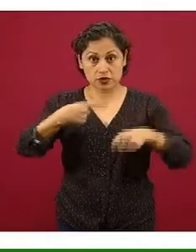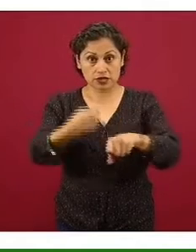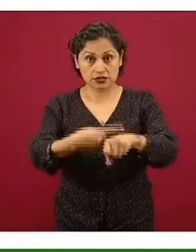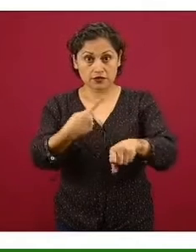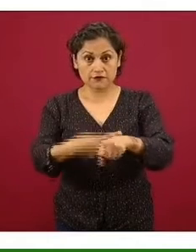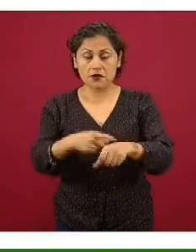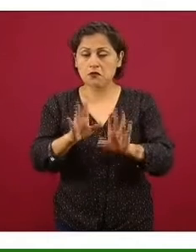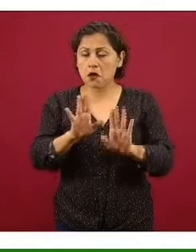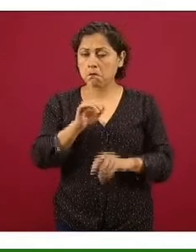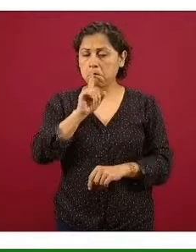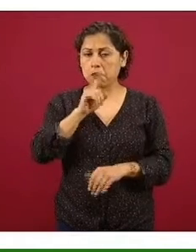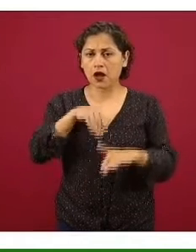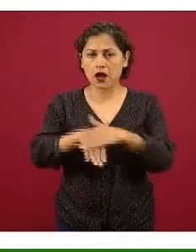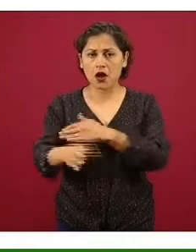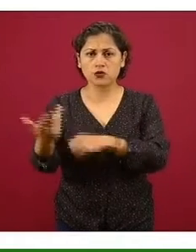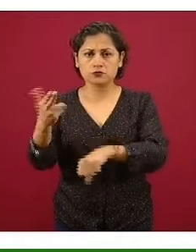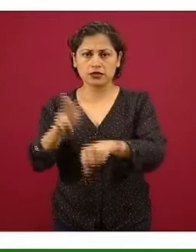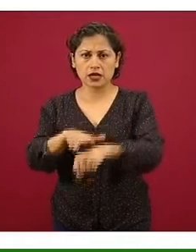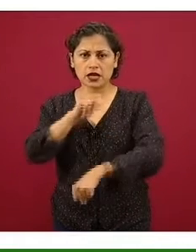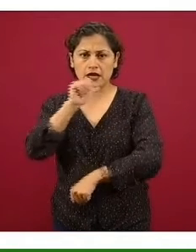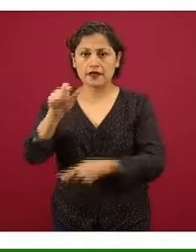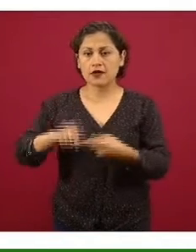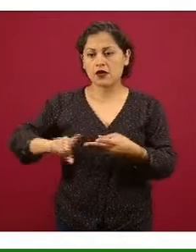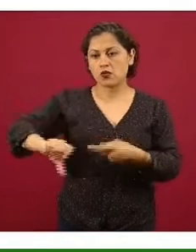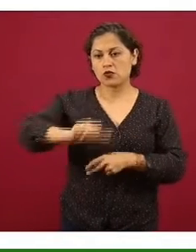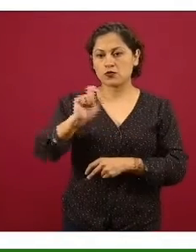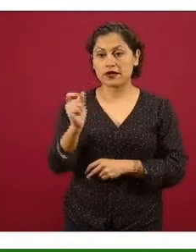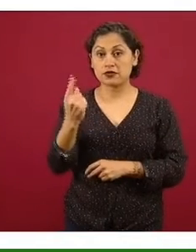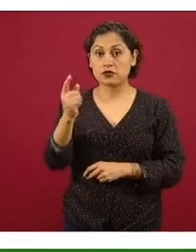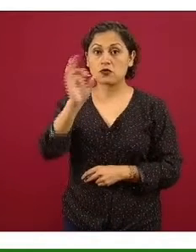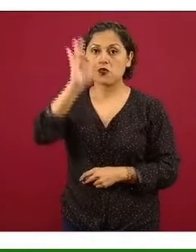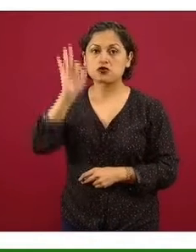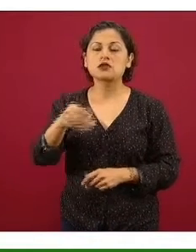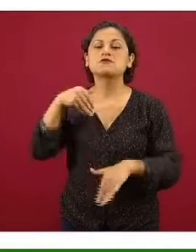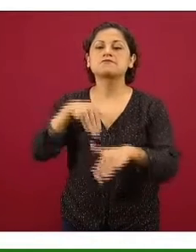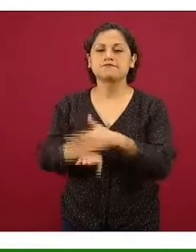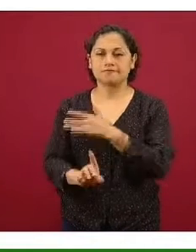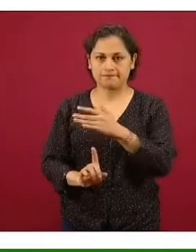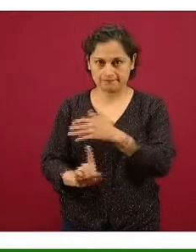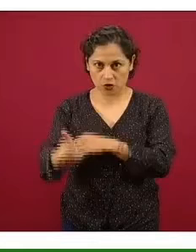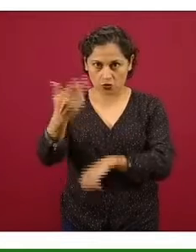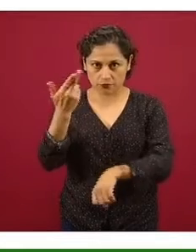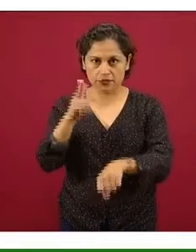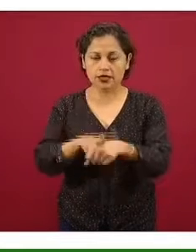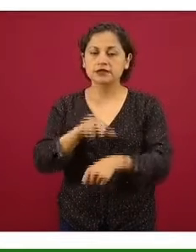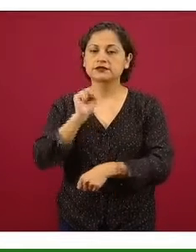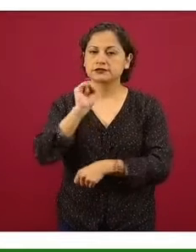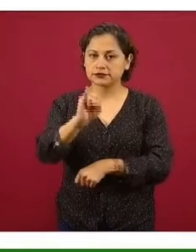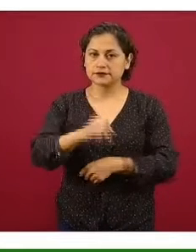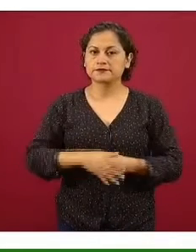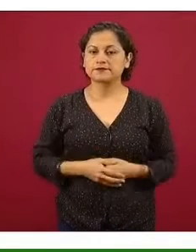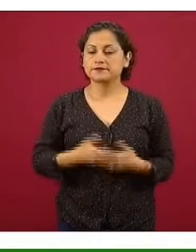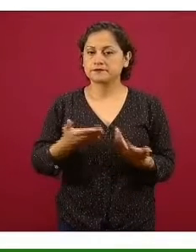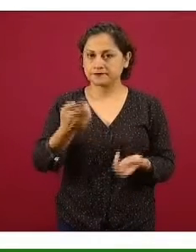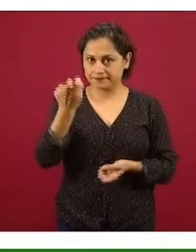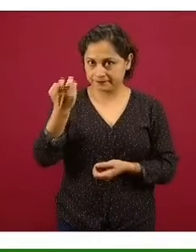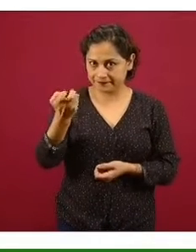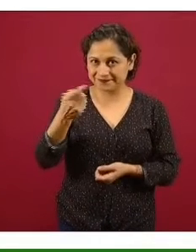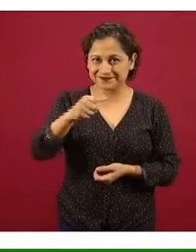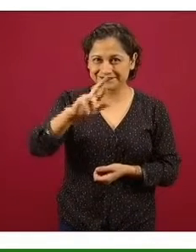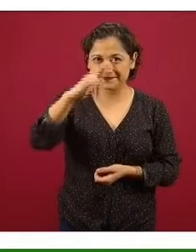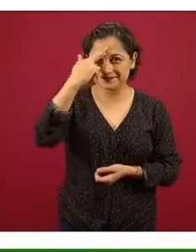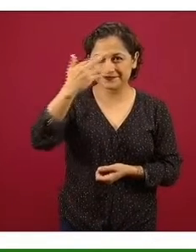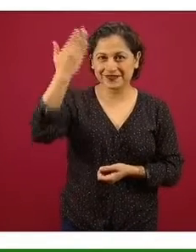requerido hospitalización. El 21% sí, y esto es un poco concordante con lo que desde un principio se estuvo observando,